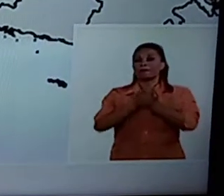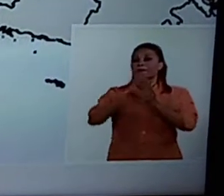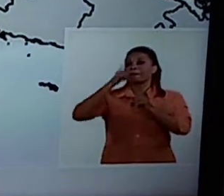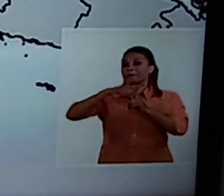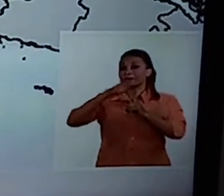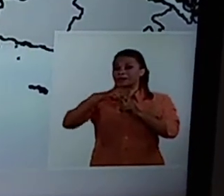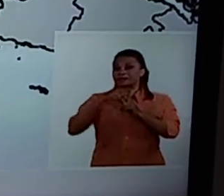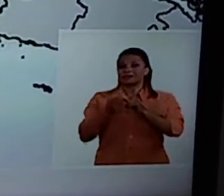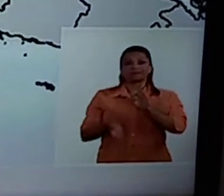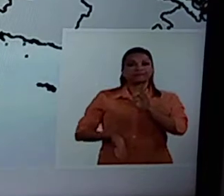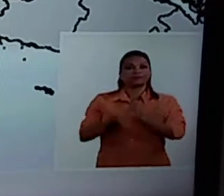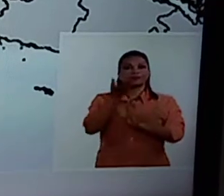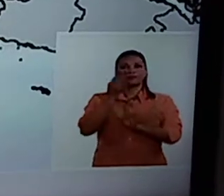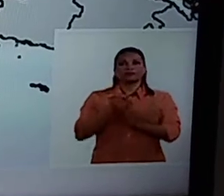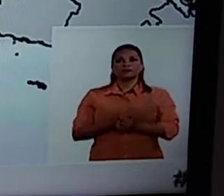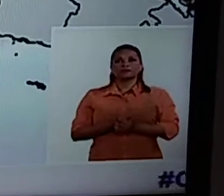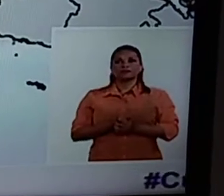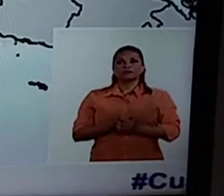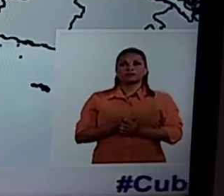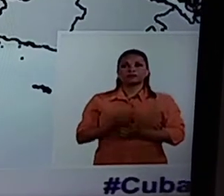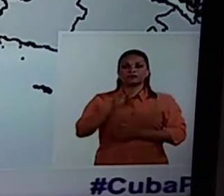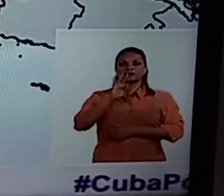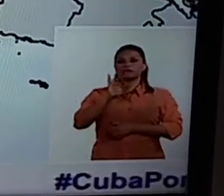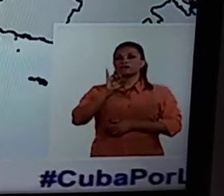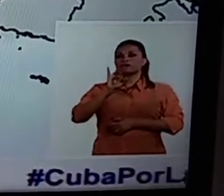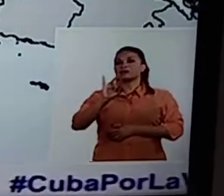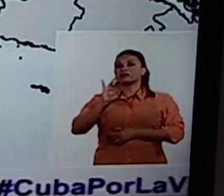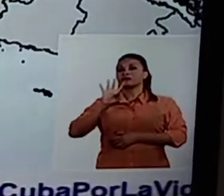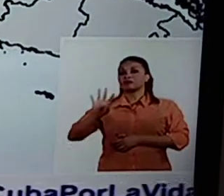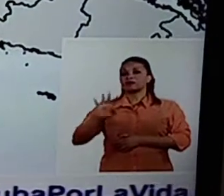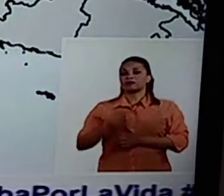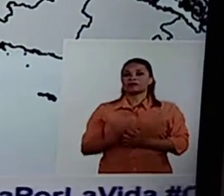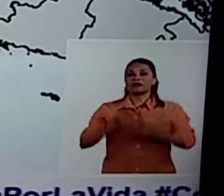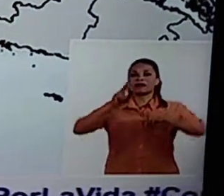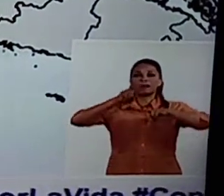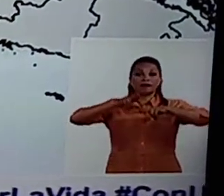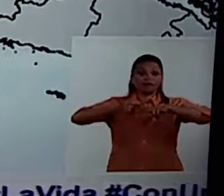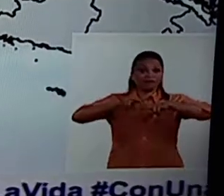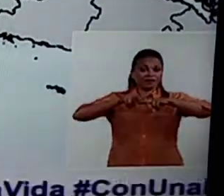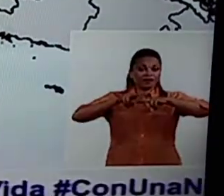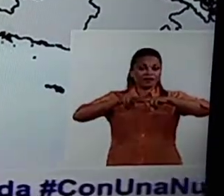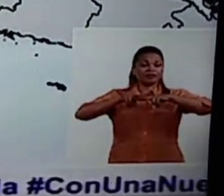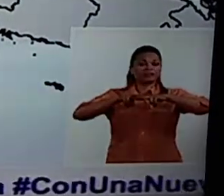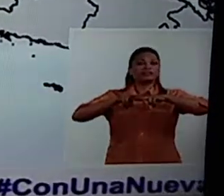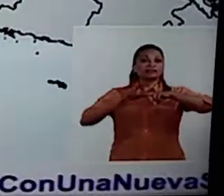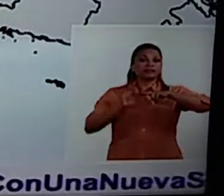alta, 874. La Habana, realmente